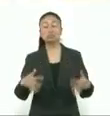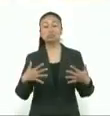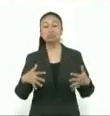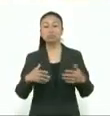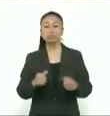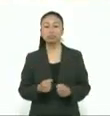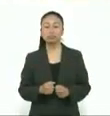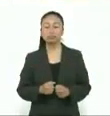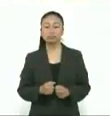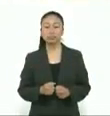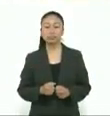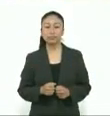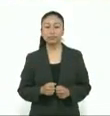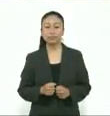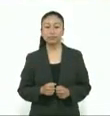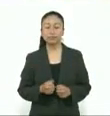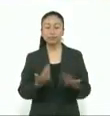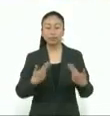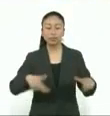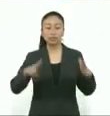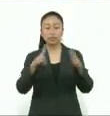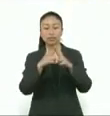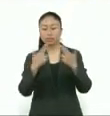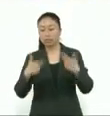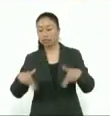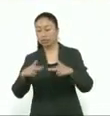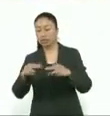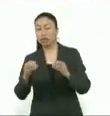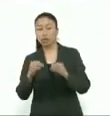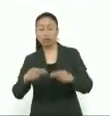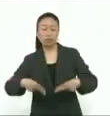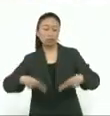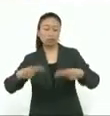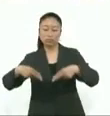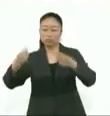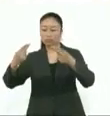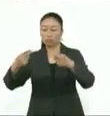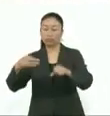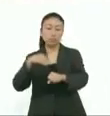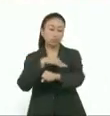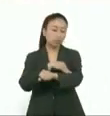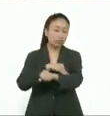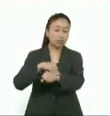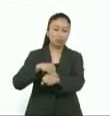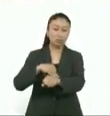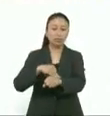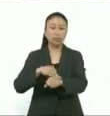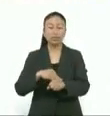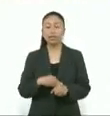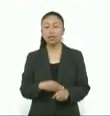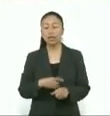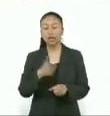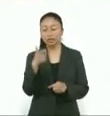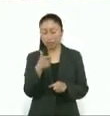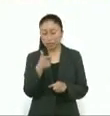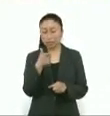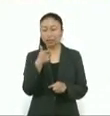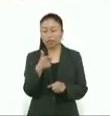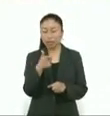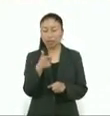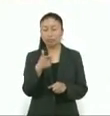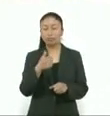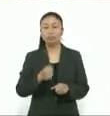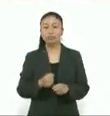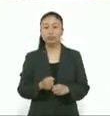Las que, como le hacemos en el hogar o en los negocios familiares, tenemos que estirar los recursos